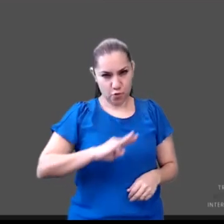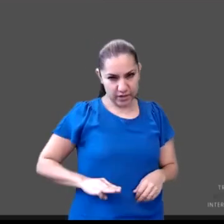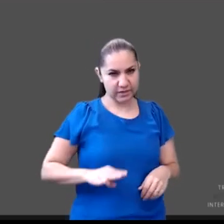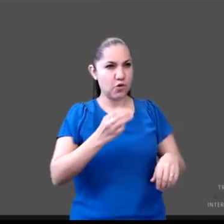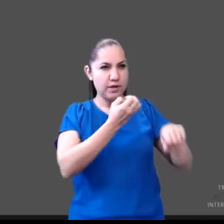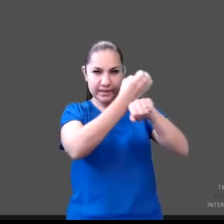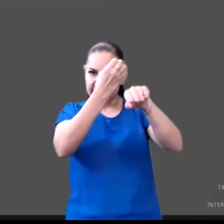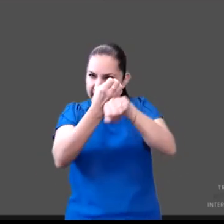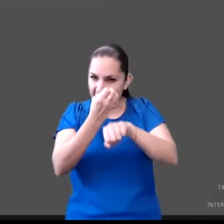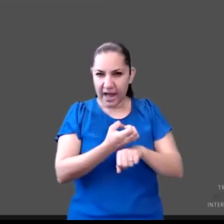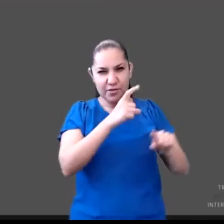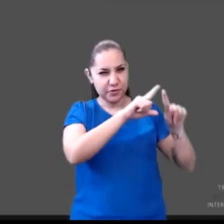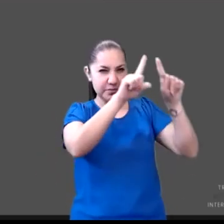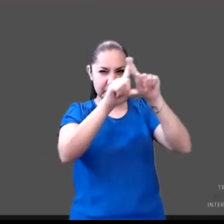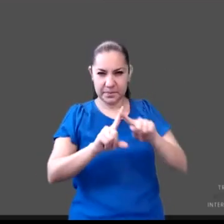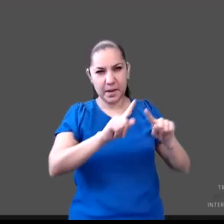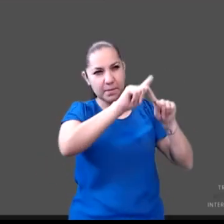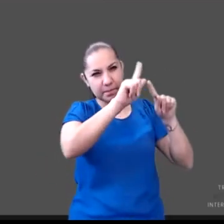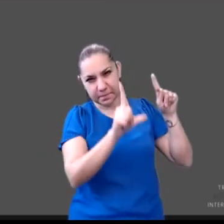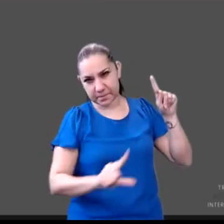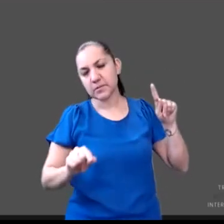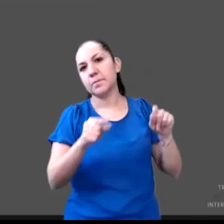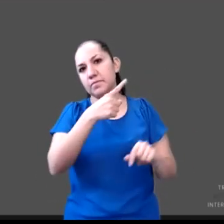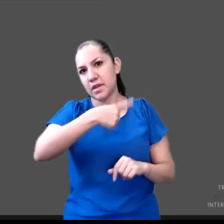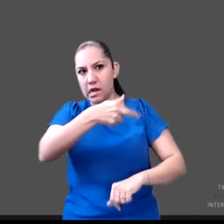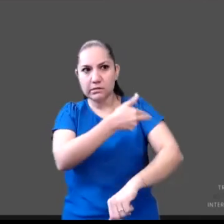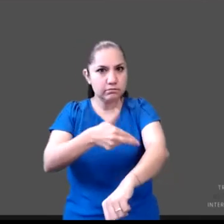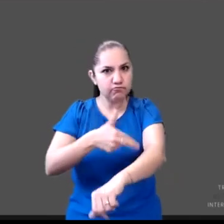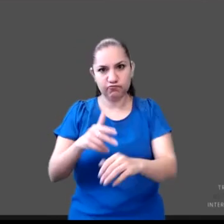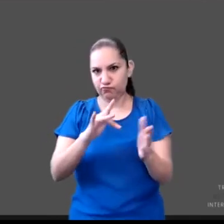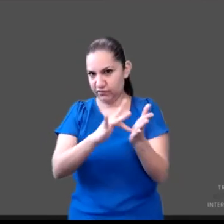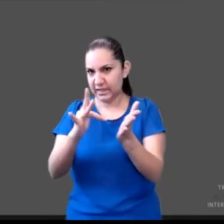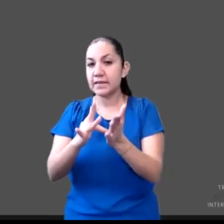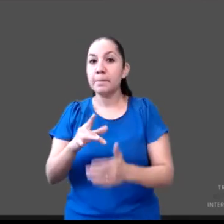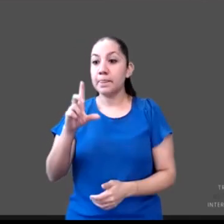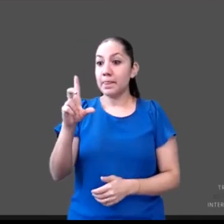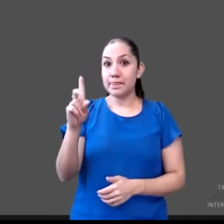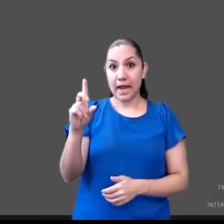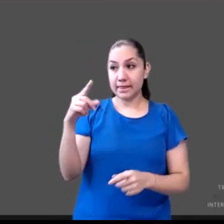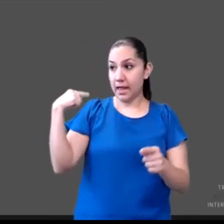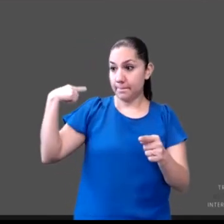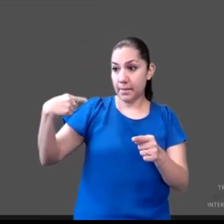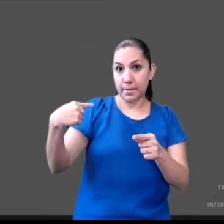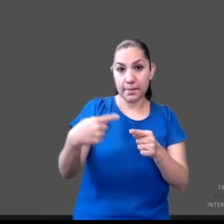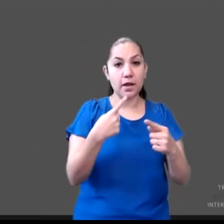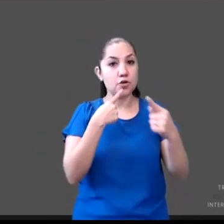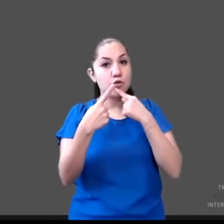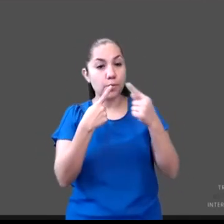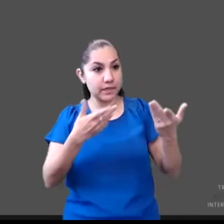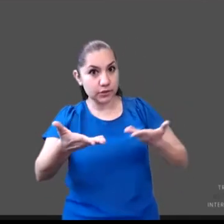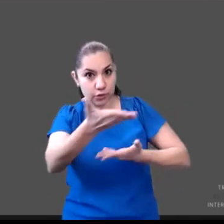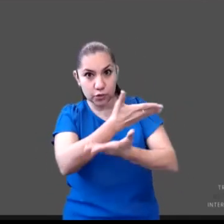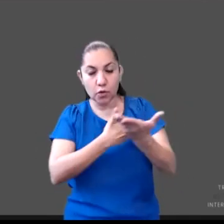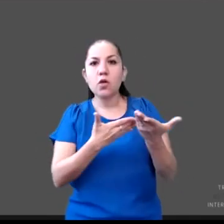por las Secretarías Ejecutivas de los IPINAS en los estados. Estos 30 y tantos conversatorios se hicieron la gran mayoría desde las